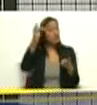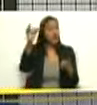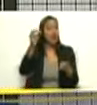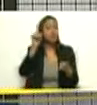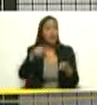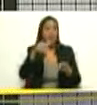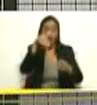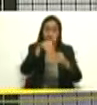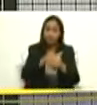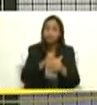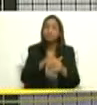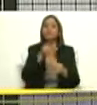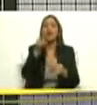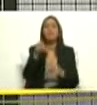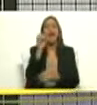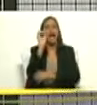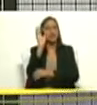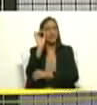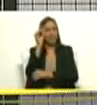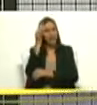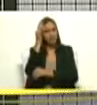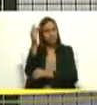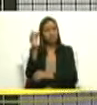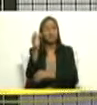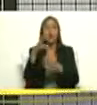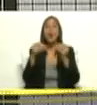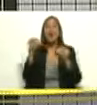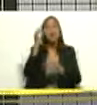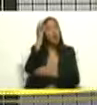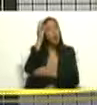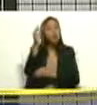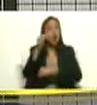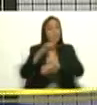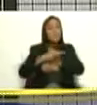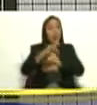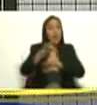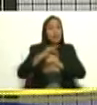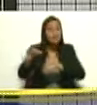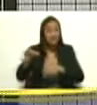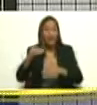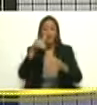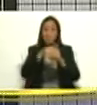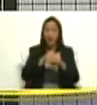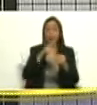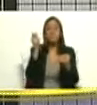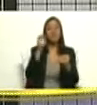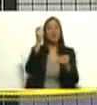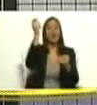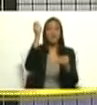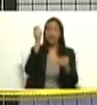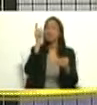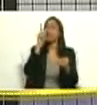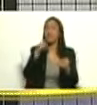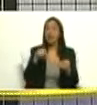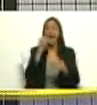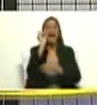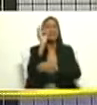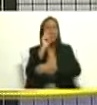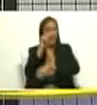Cómo se llama consejo legislativos consejos municipales por primera vez se elegía la asamblea nacional